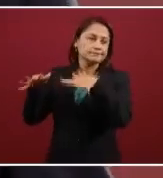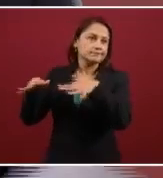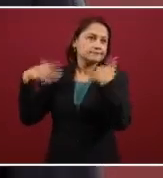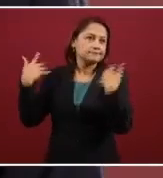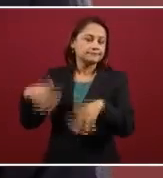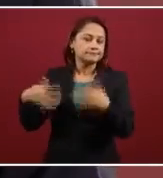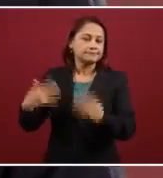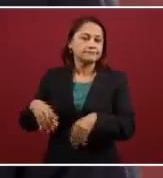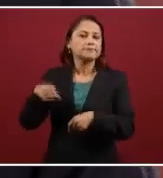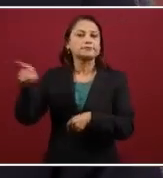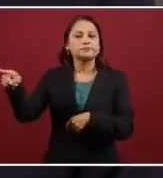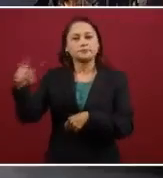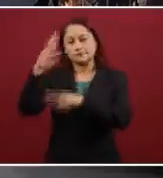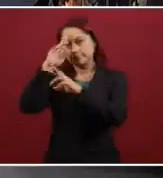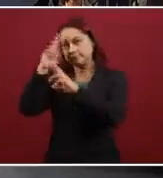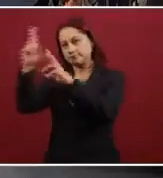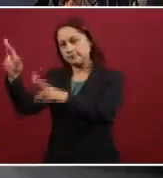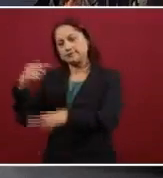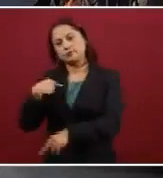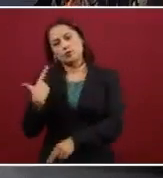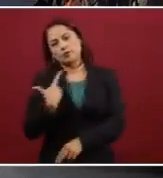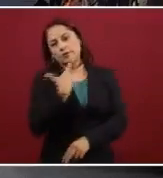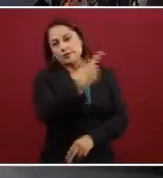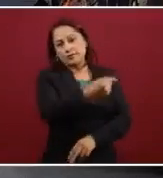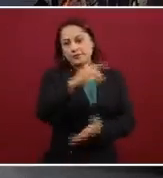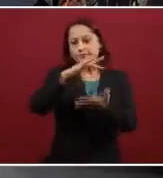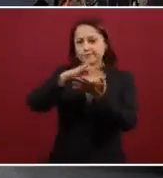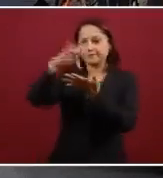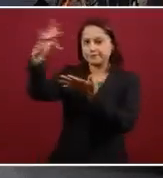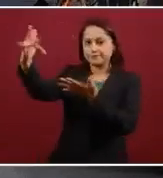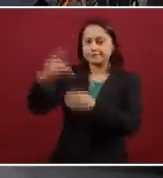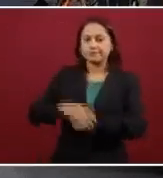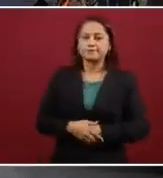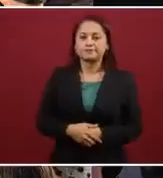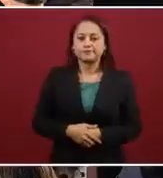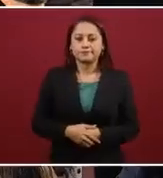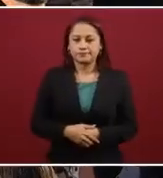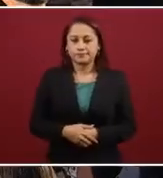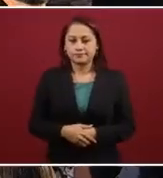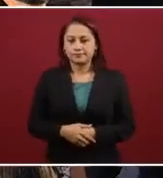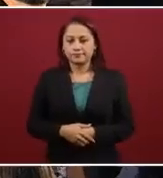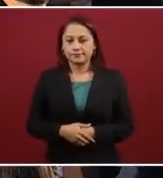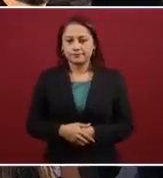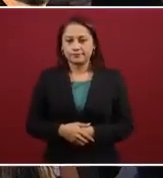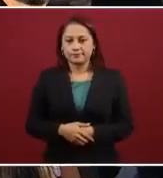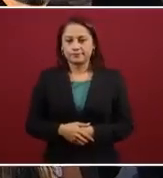pues ya me tengo que ir. Muchas gracias. Adiós.